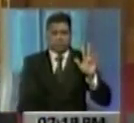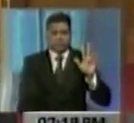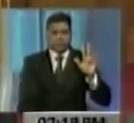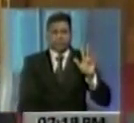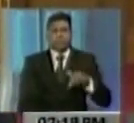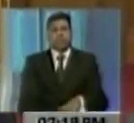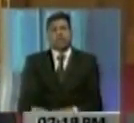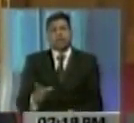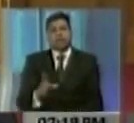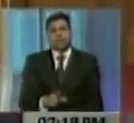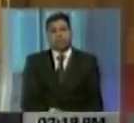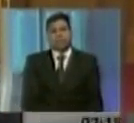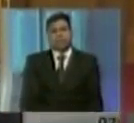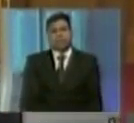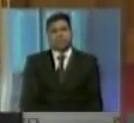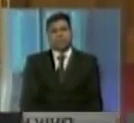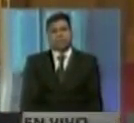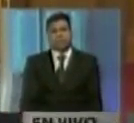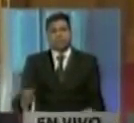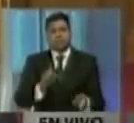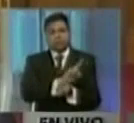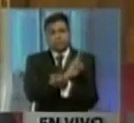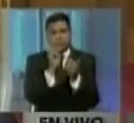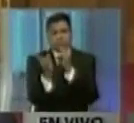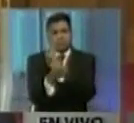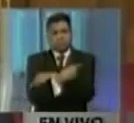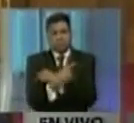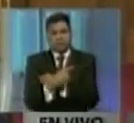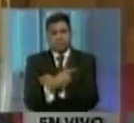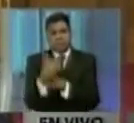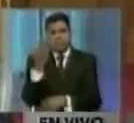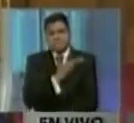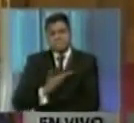así, abogados? Los referendos